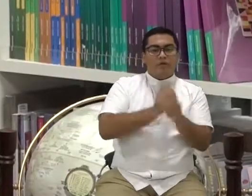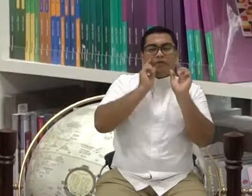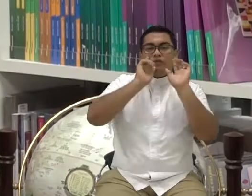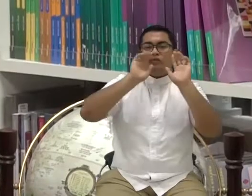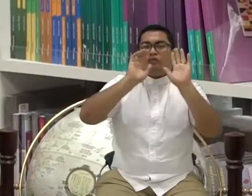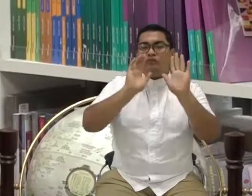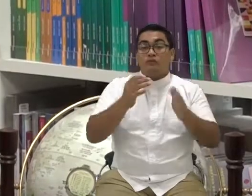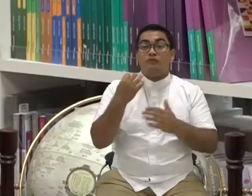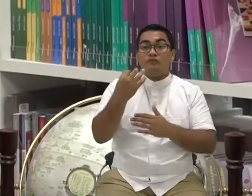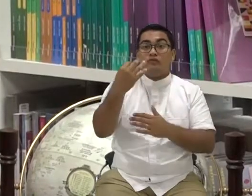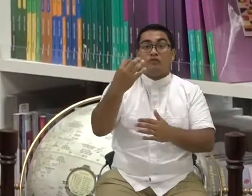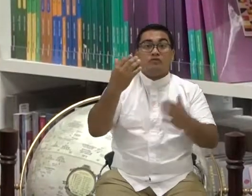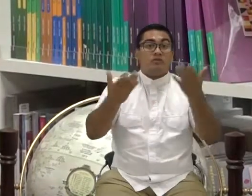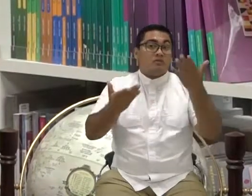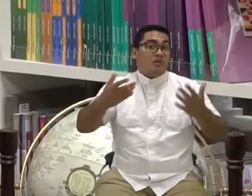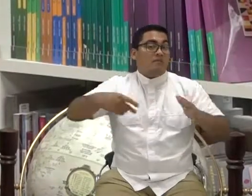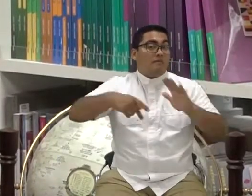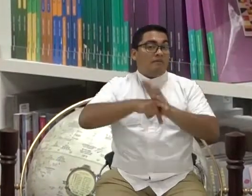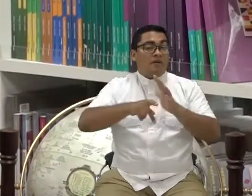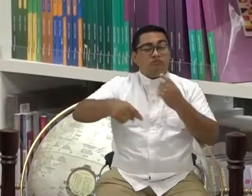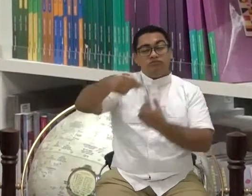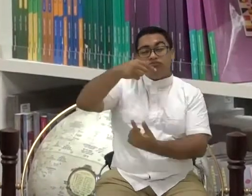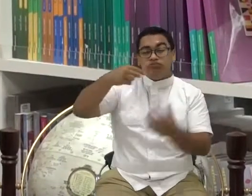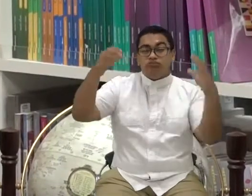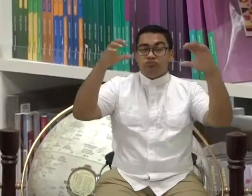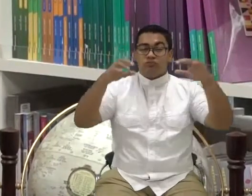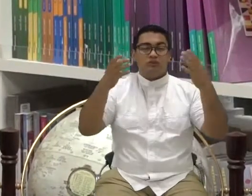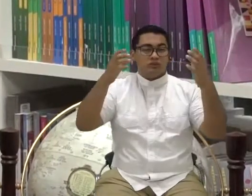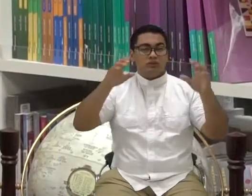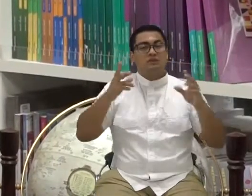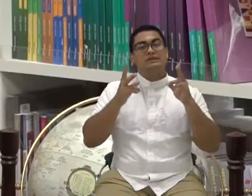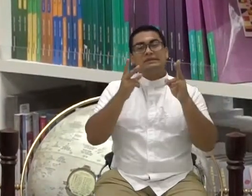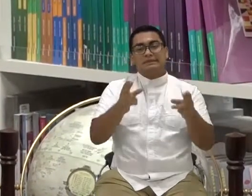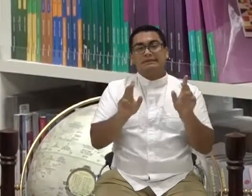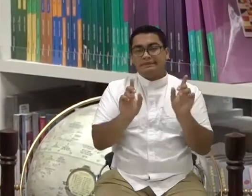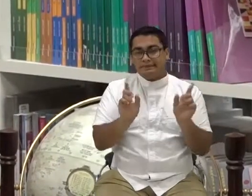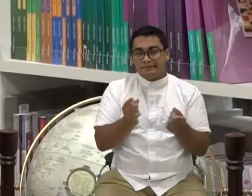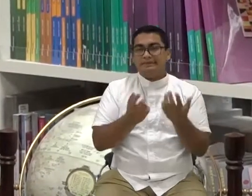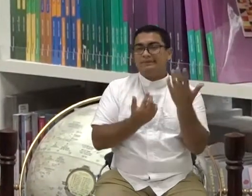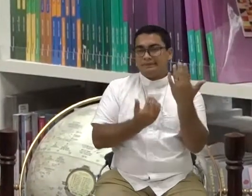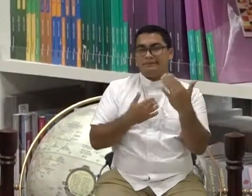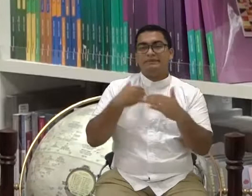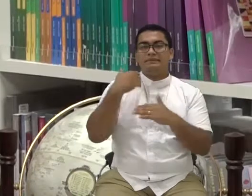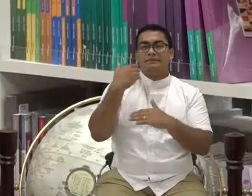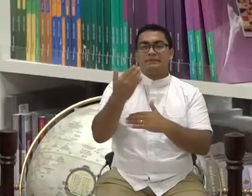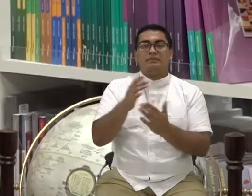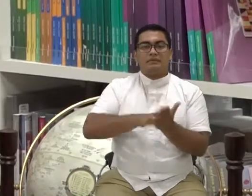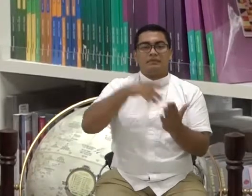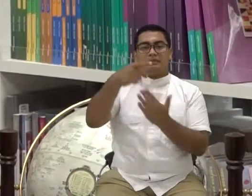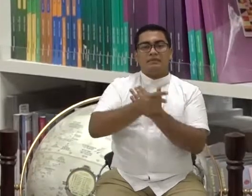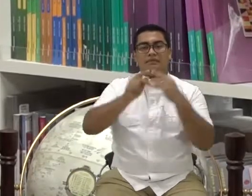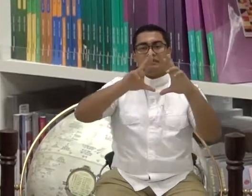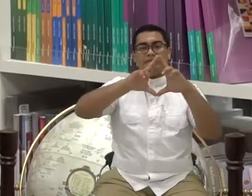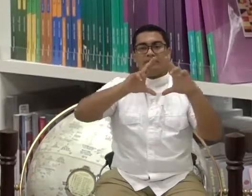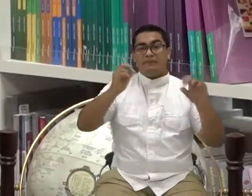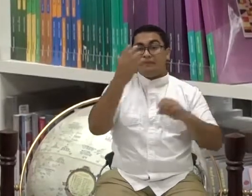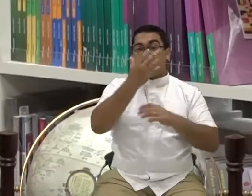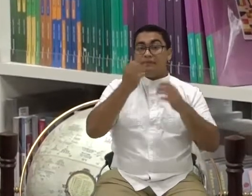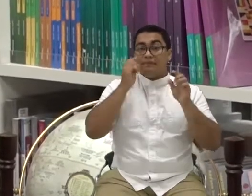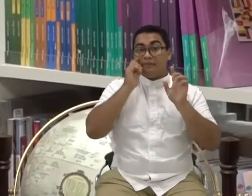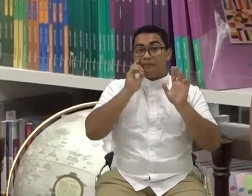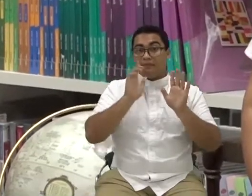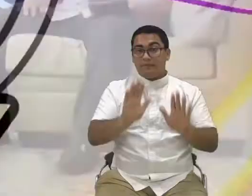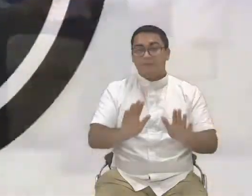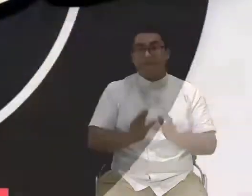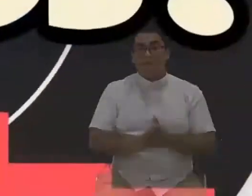preparados ante los fenómenos naturales. Por nuestra parte, vamos a una pausa comercial, pero enseguida regresamos con más de su programa Nicaragua Linda